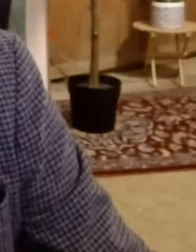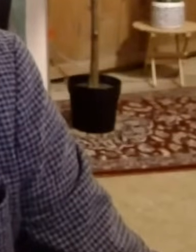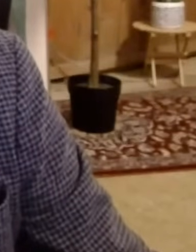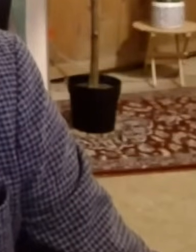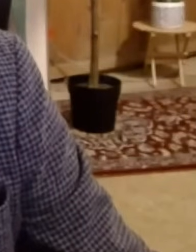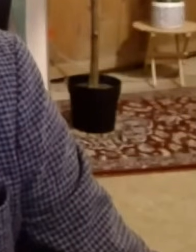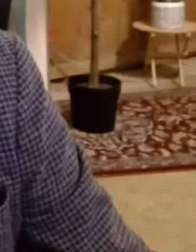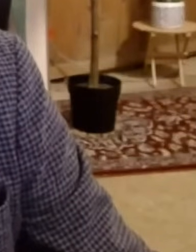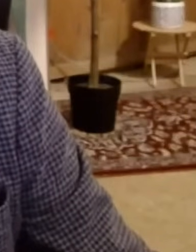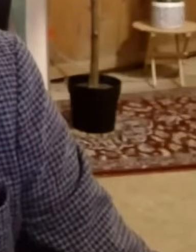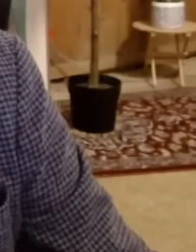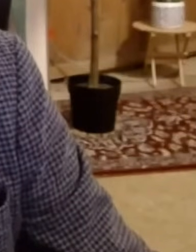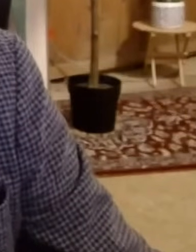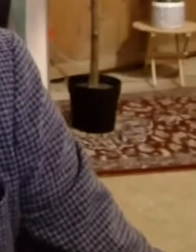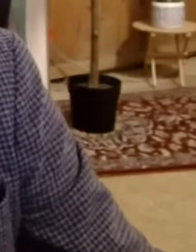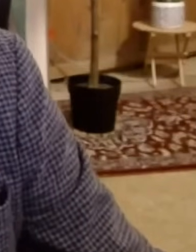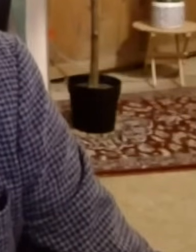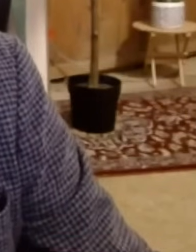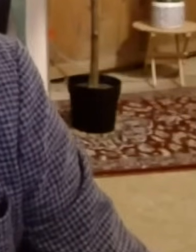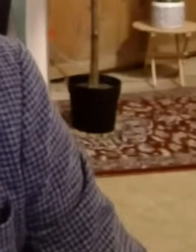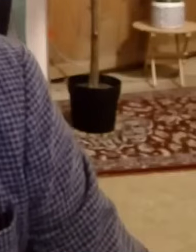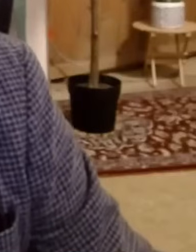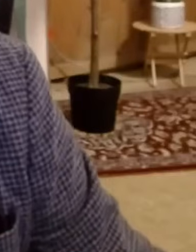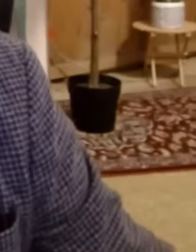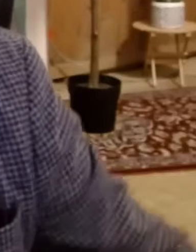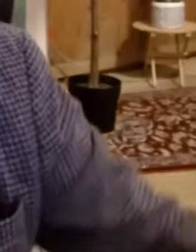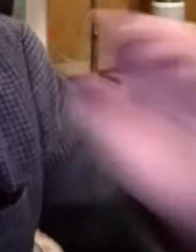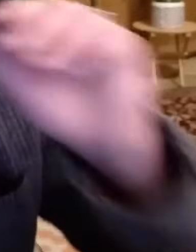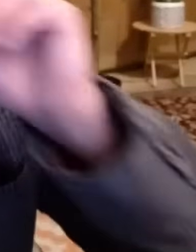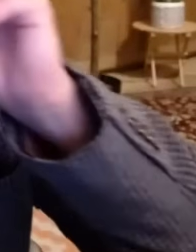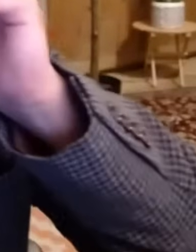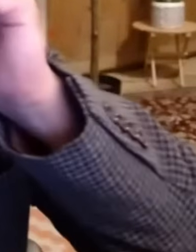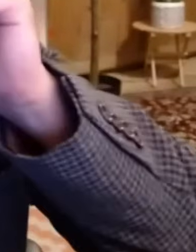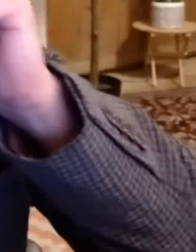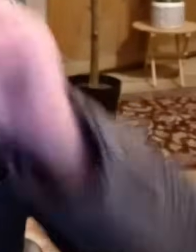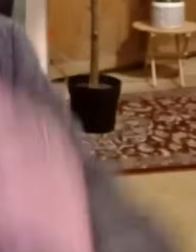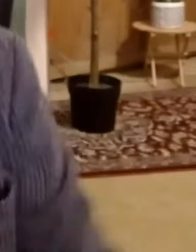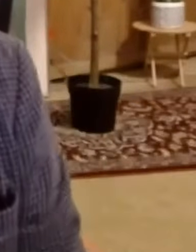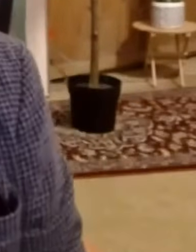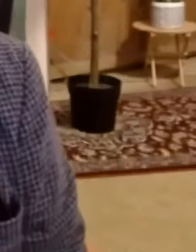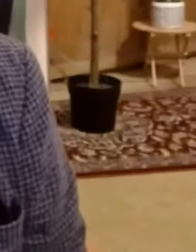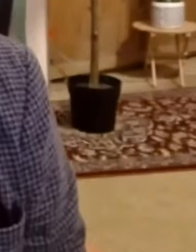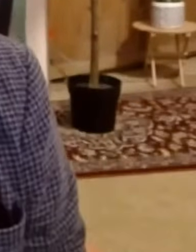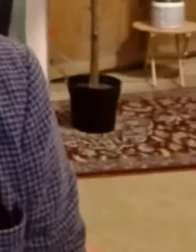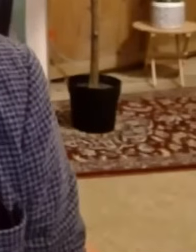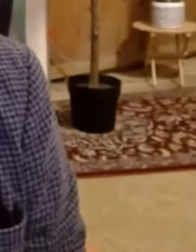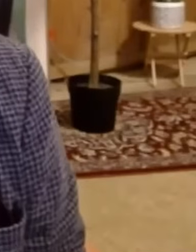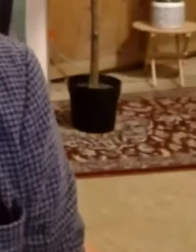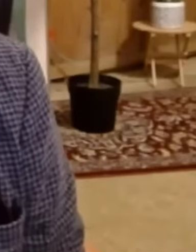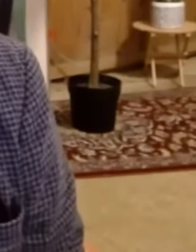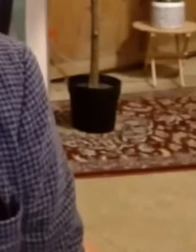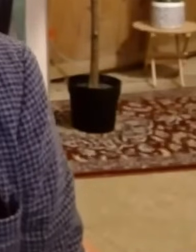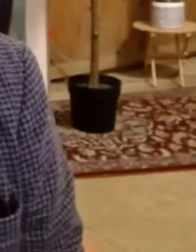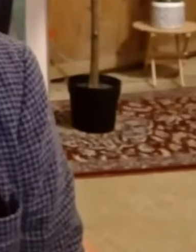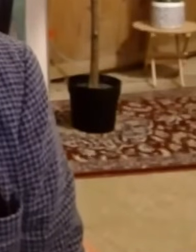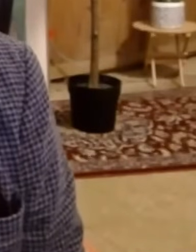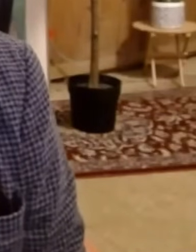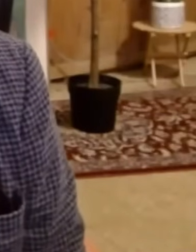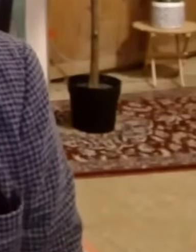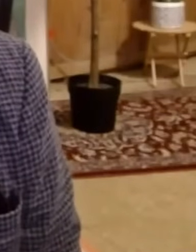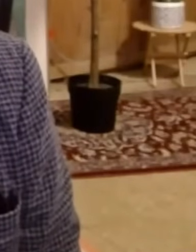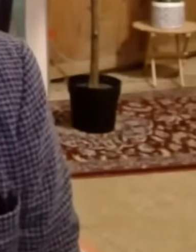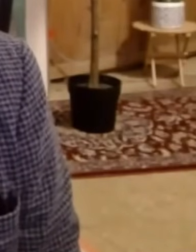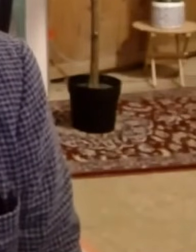que trabajaba ahí en Presidencia de la República, un ex trabajador de Presidencia de la República que tenía de alguna otra forma